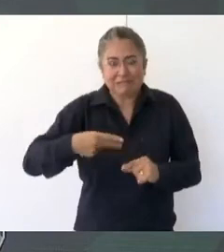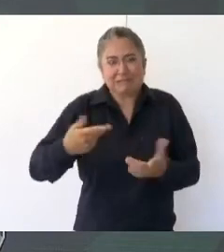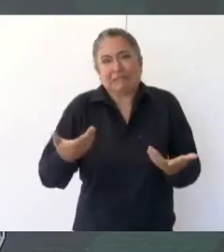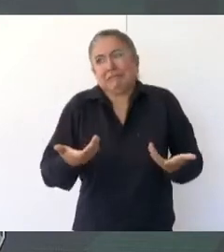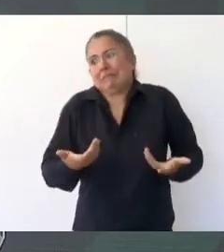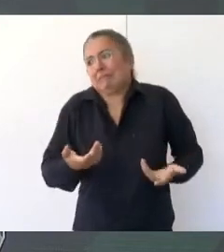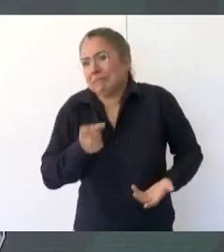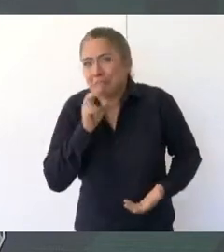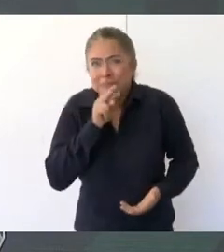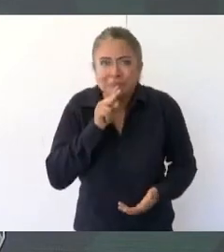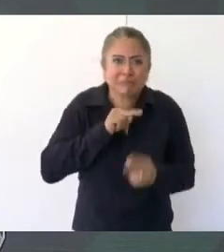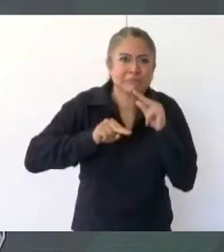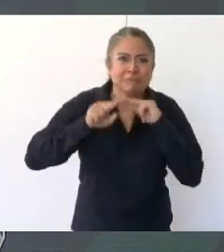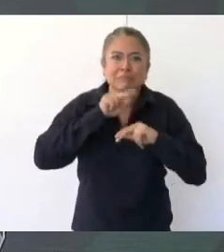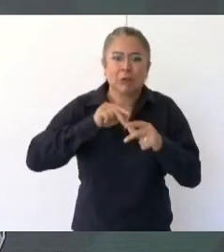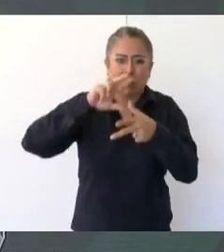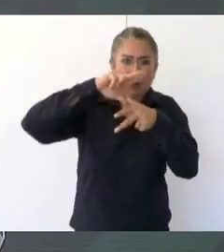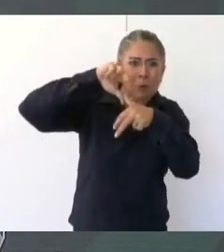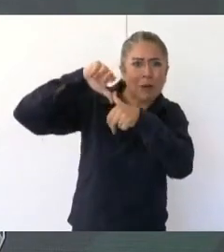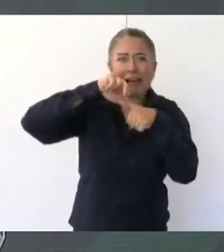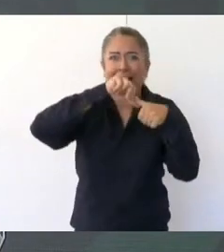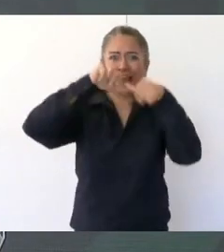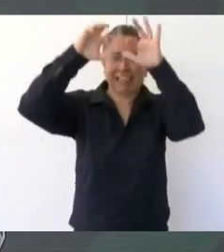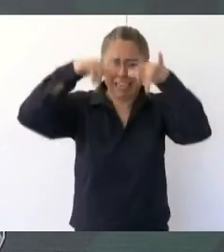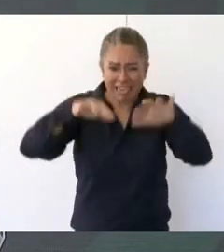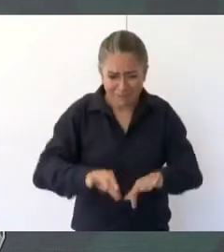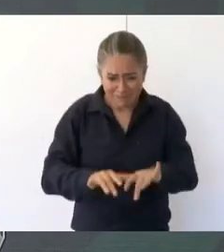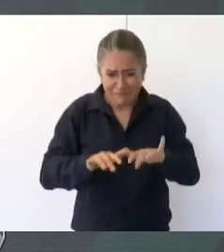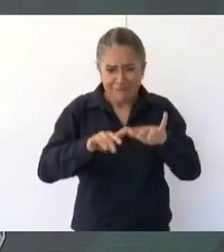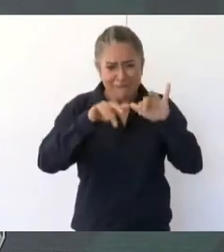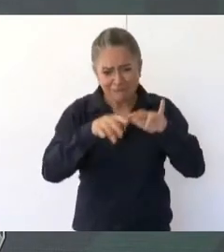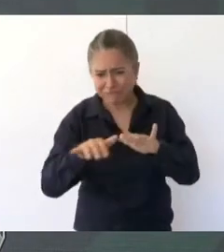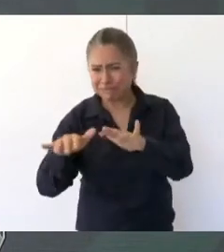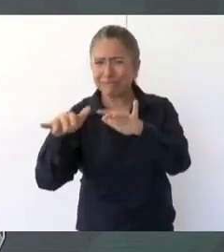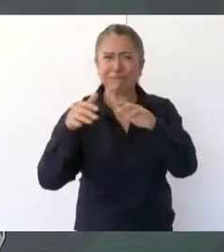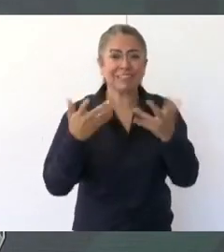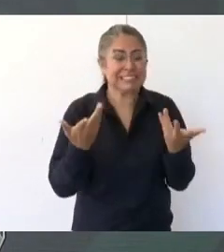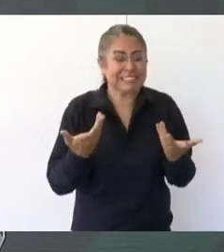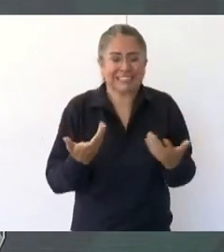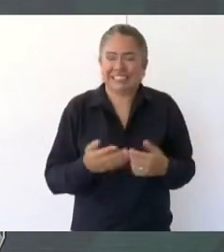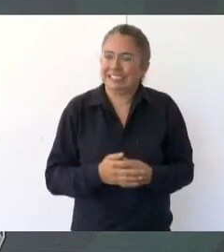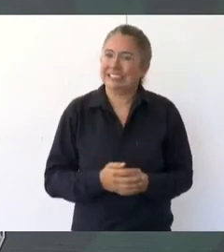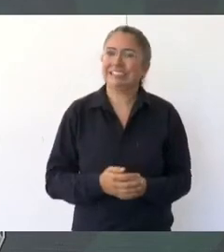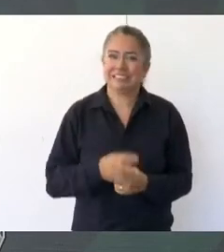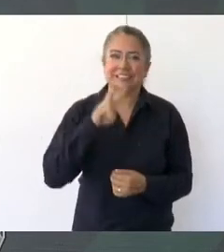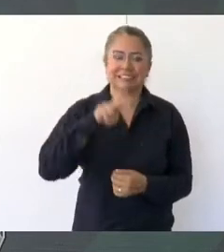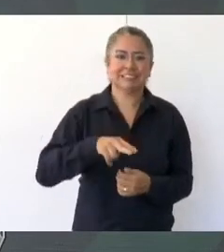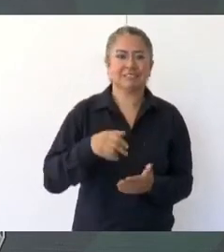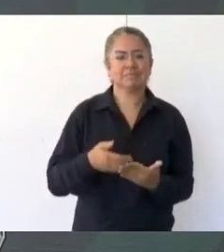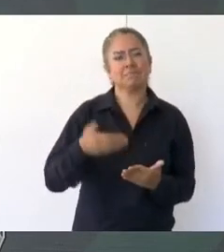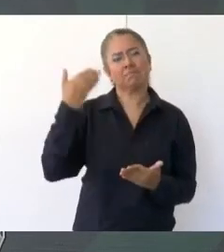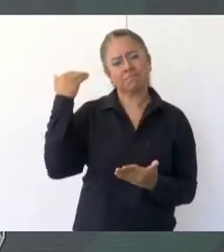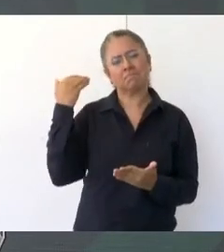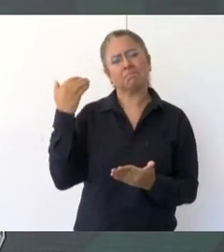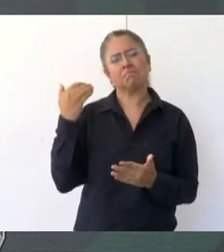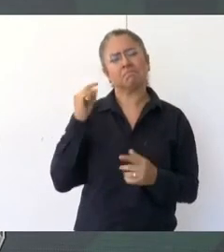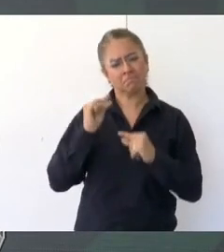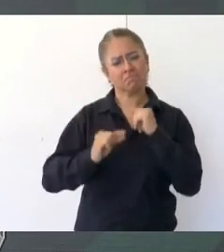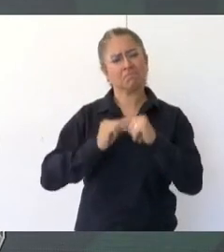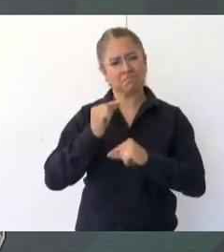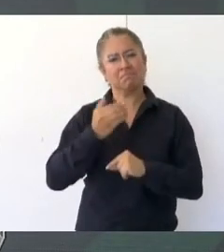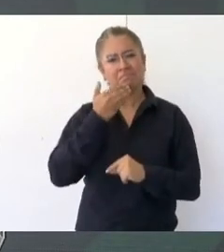con inundaciones. En ese entonces salimos bien y ahora también